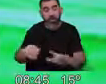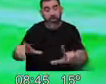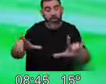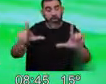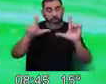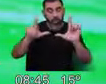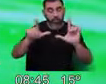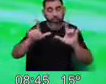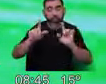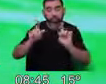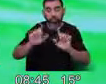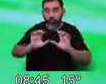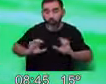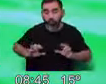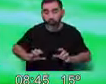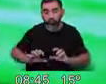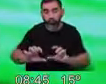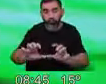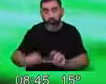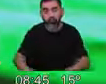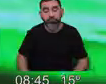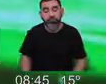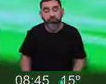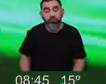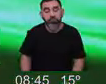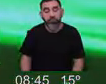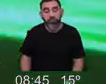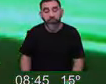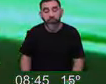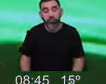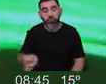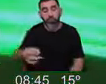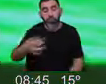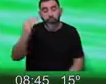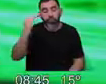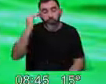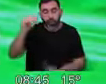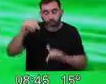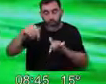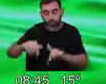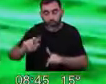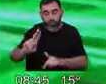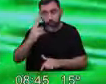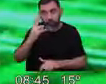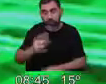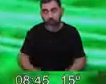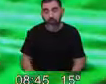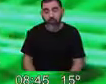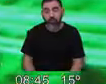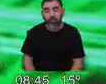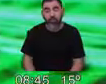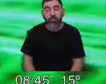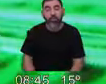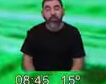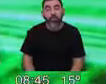y funcionarios, académicos y docentes aquí en Uruguay,